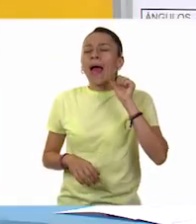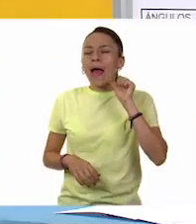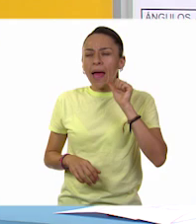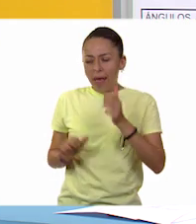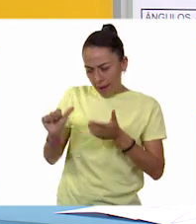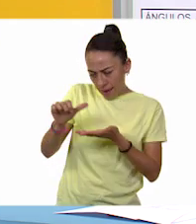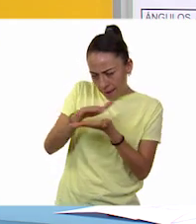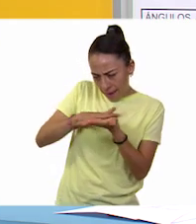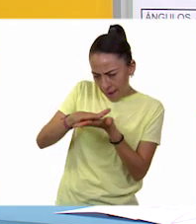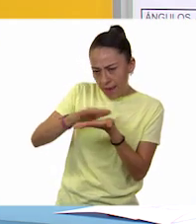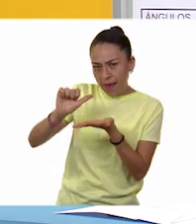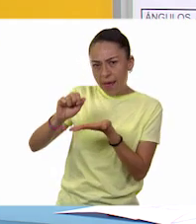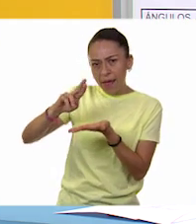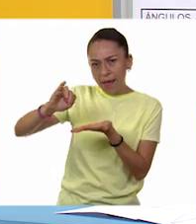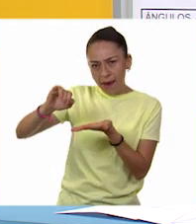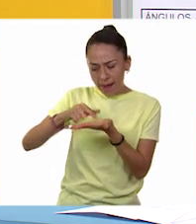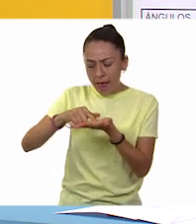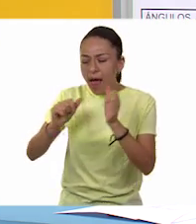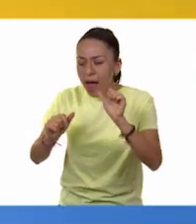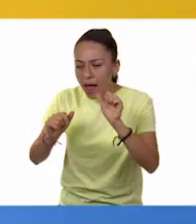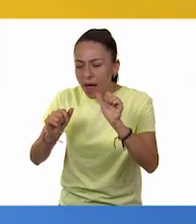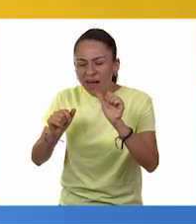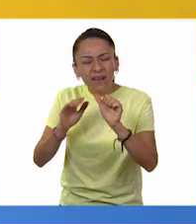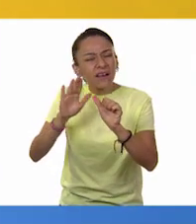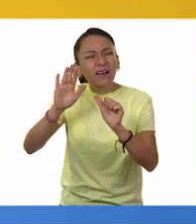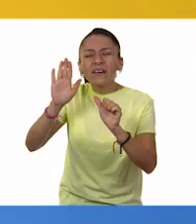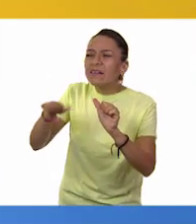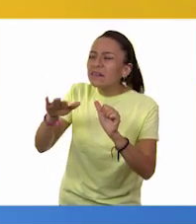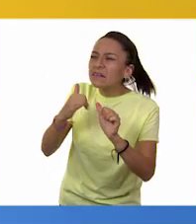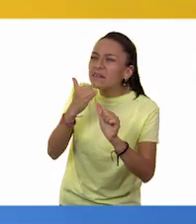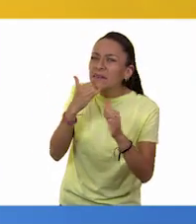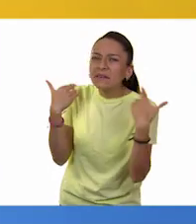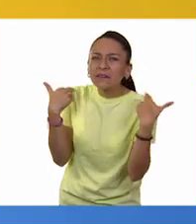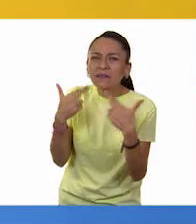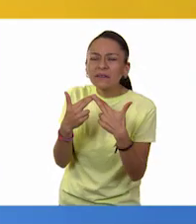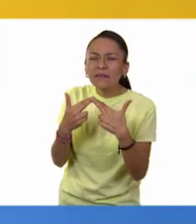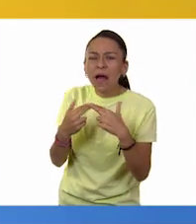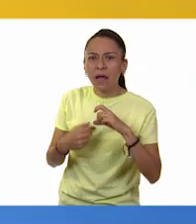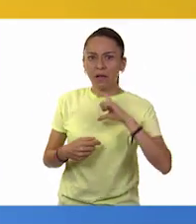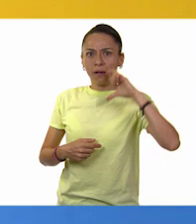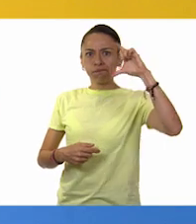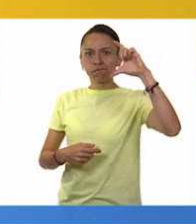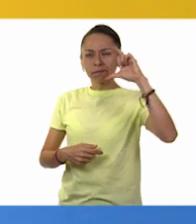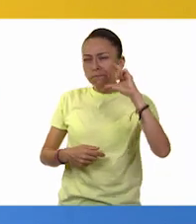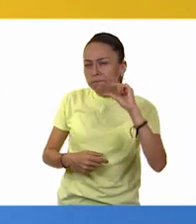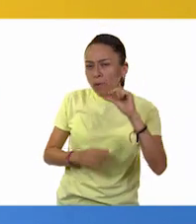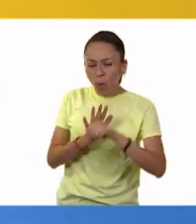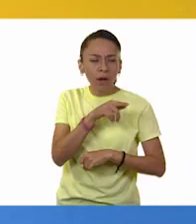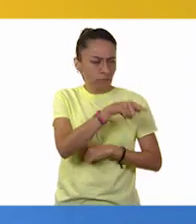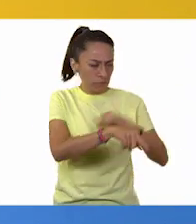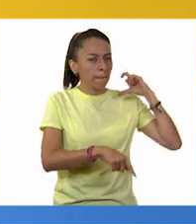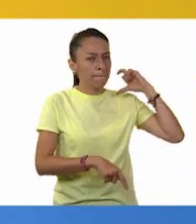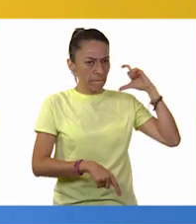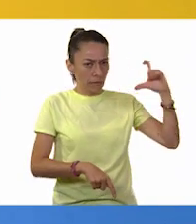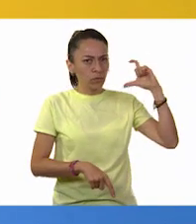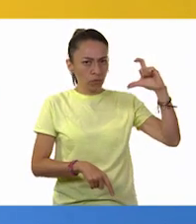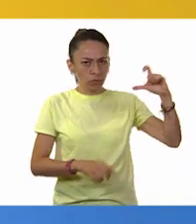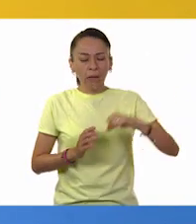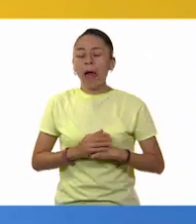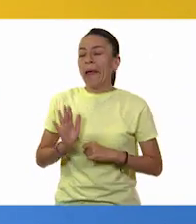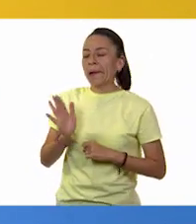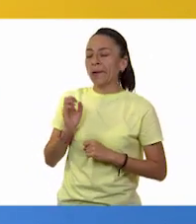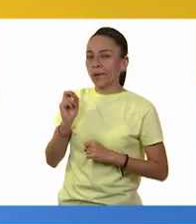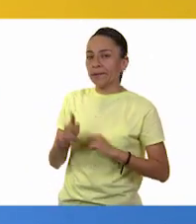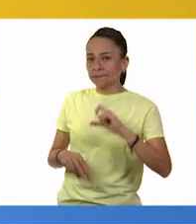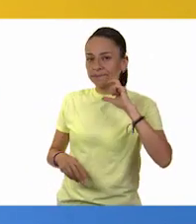Ahí sí nos quedamos con la mayúscula, María. Muy bien. Y entonces ponemos la diagonal mayor por